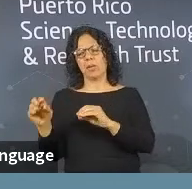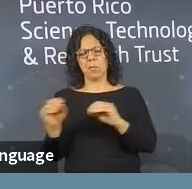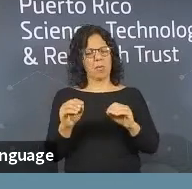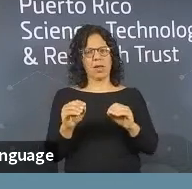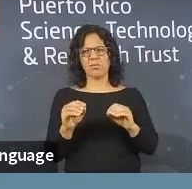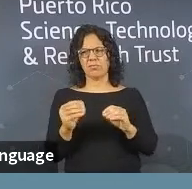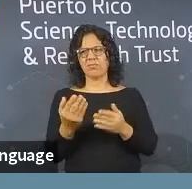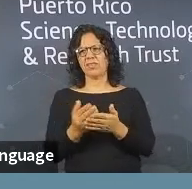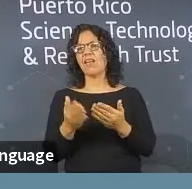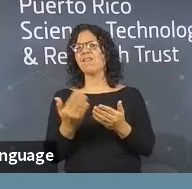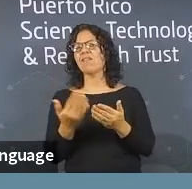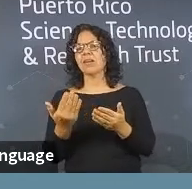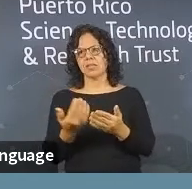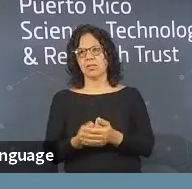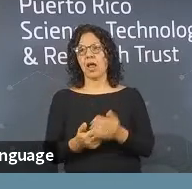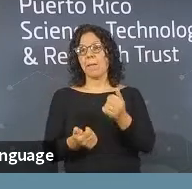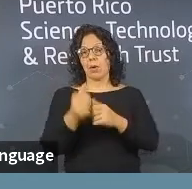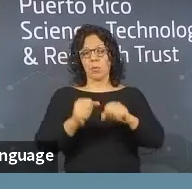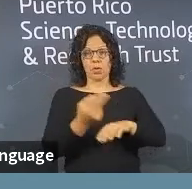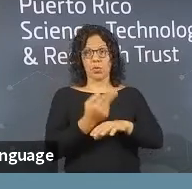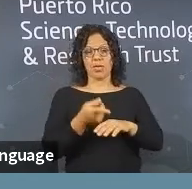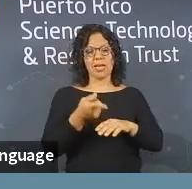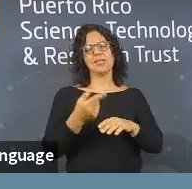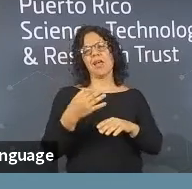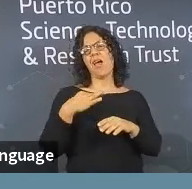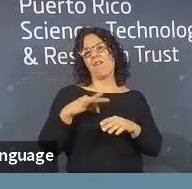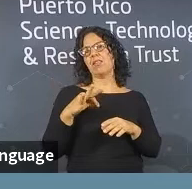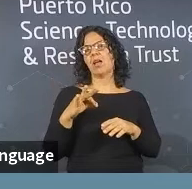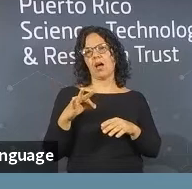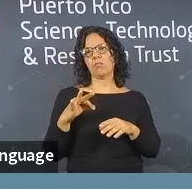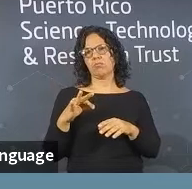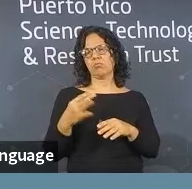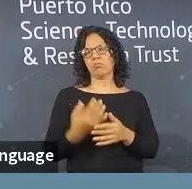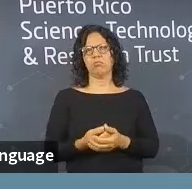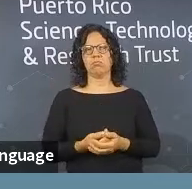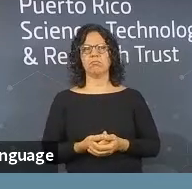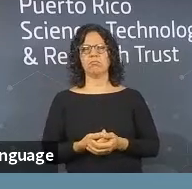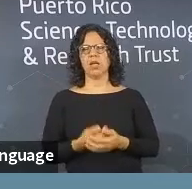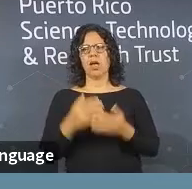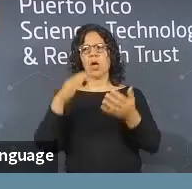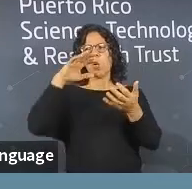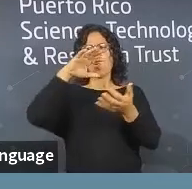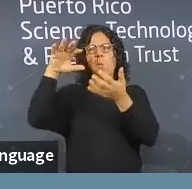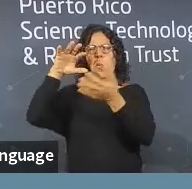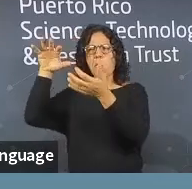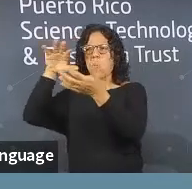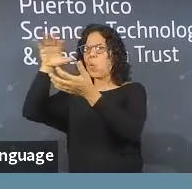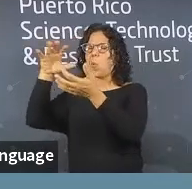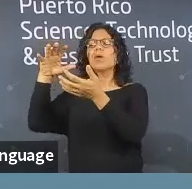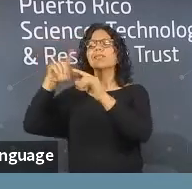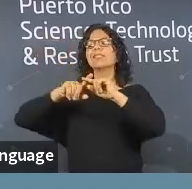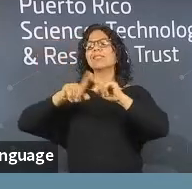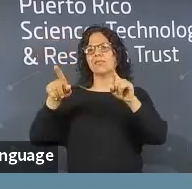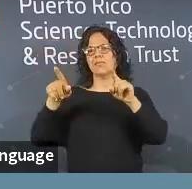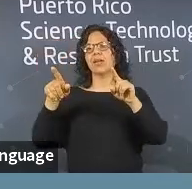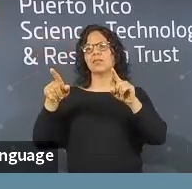van a ser de forma portátil y esa es una de las ventajas también de que es portátil. La nube es totalmente diferente del ULB,